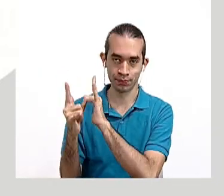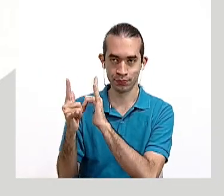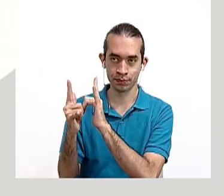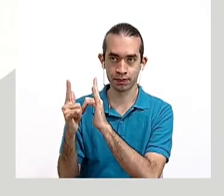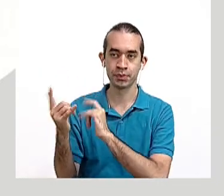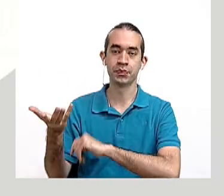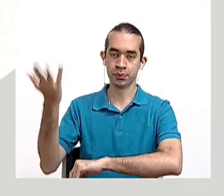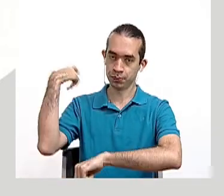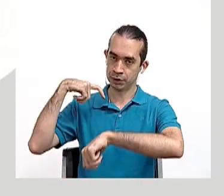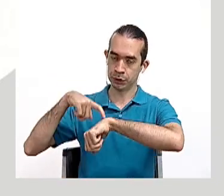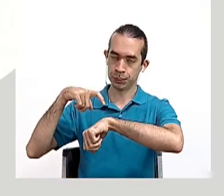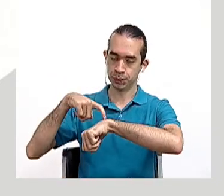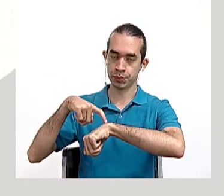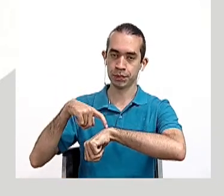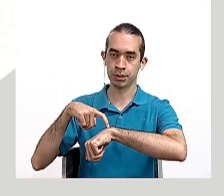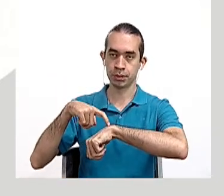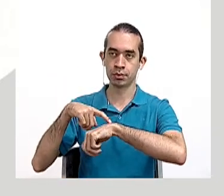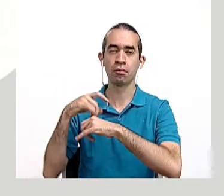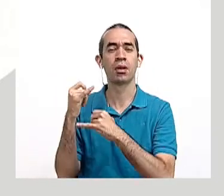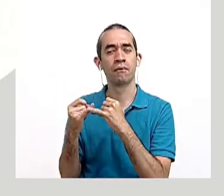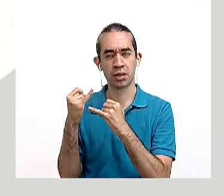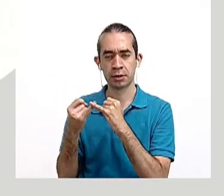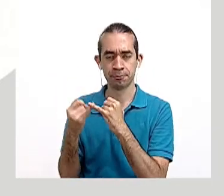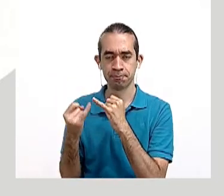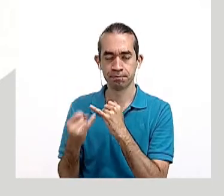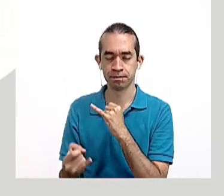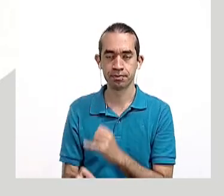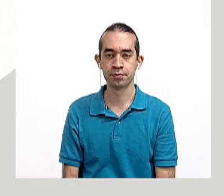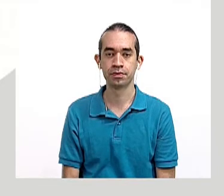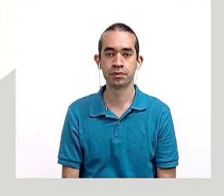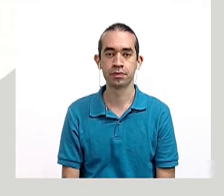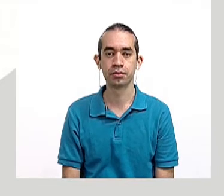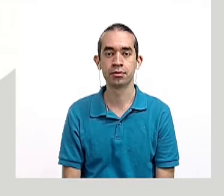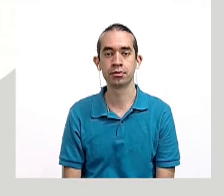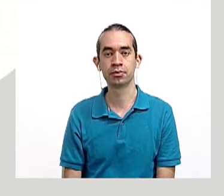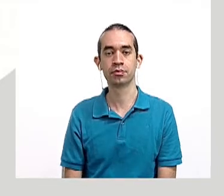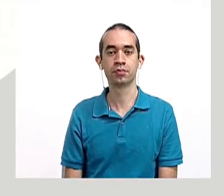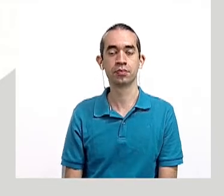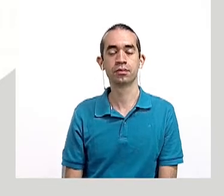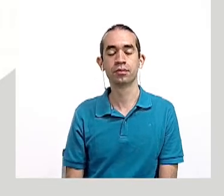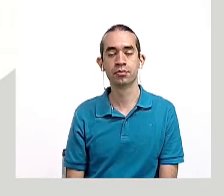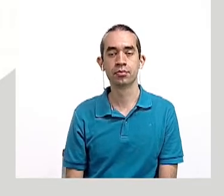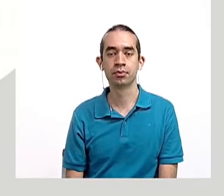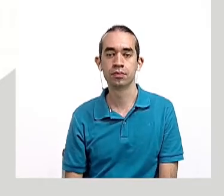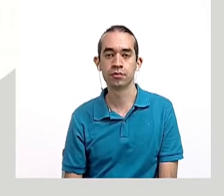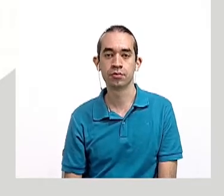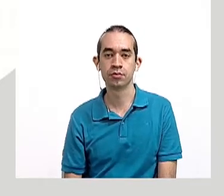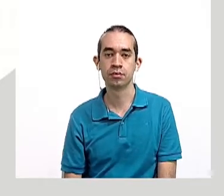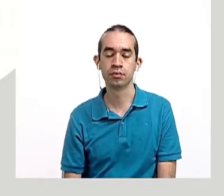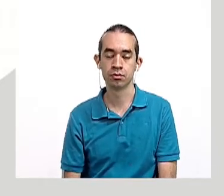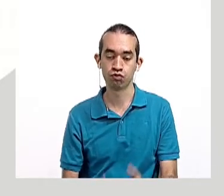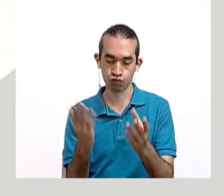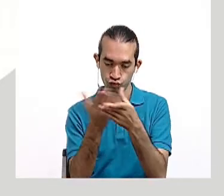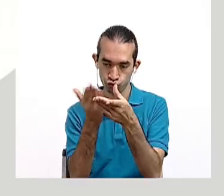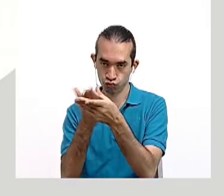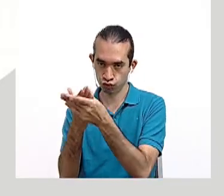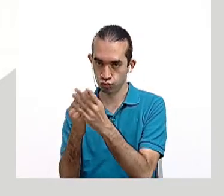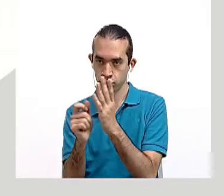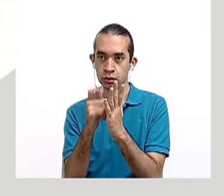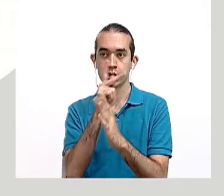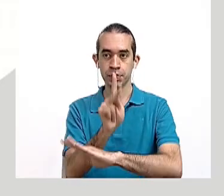periodo romántico, finales del romanticismo. Y tiene una antología poética